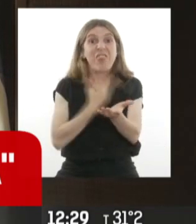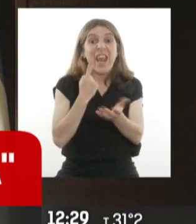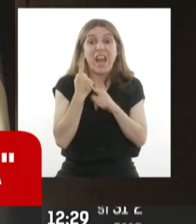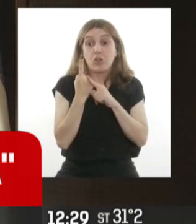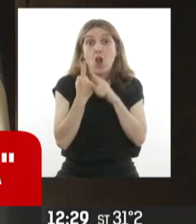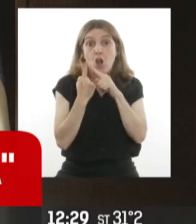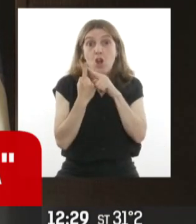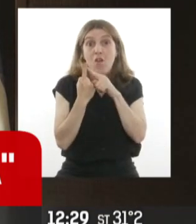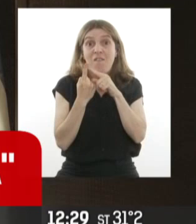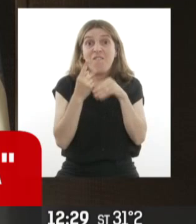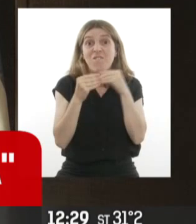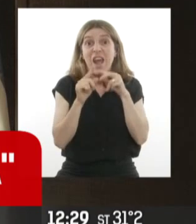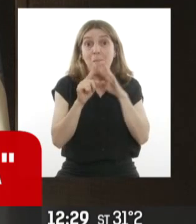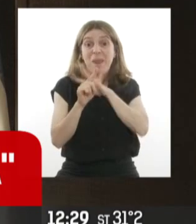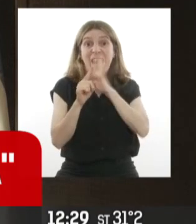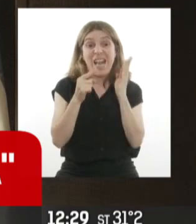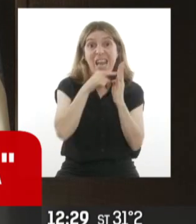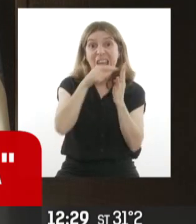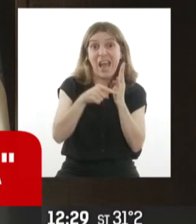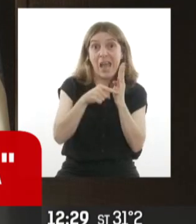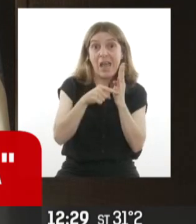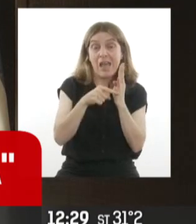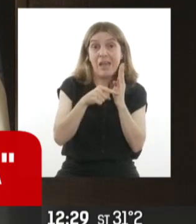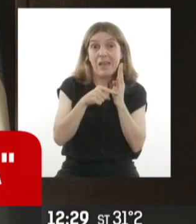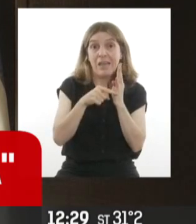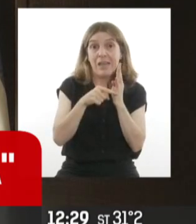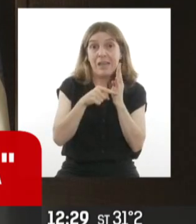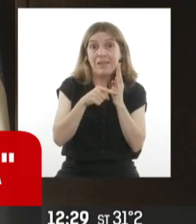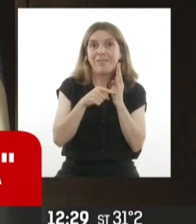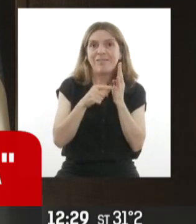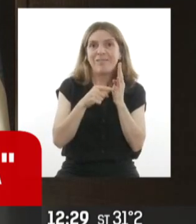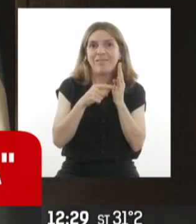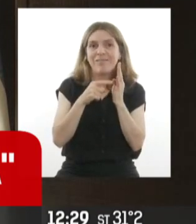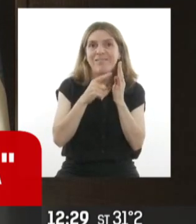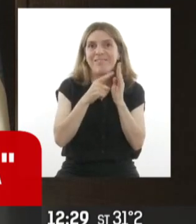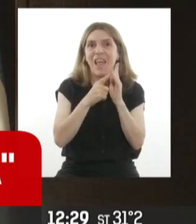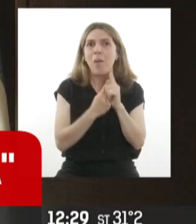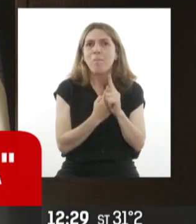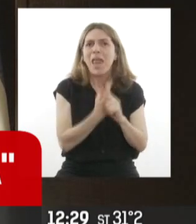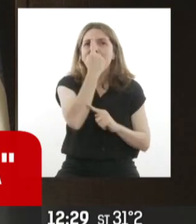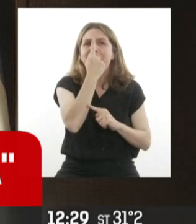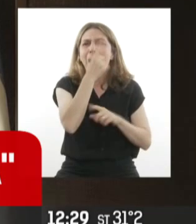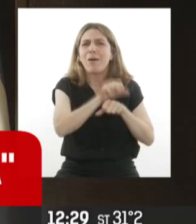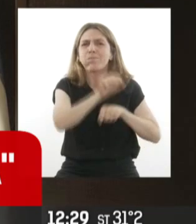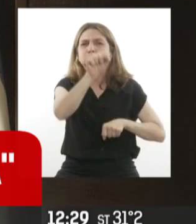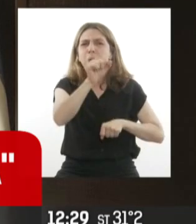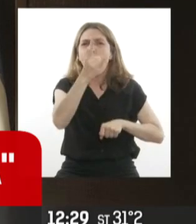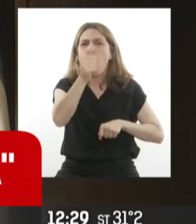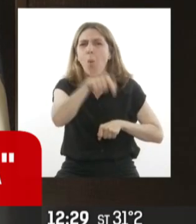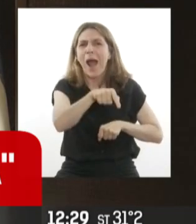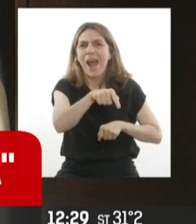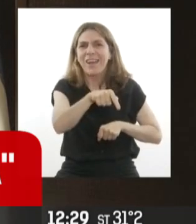una familia que tuvo en él al primer graduado universitario de la familia.